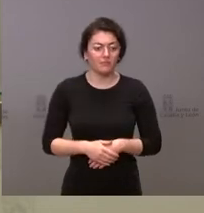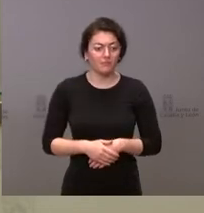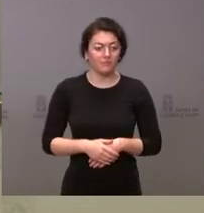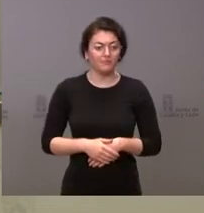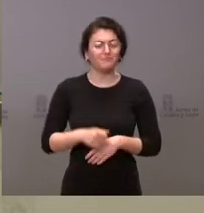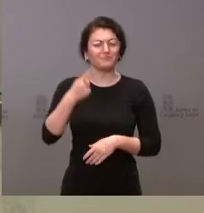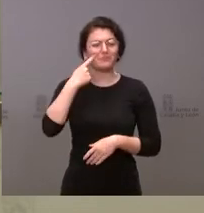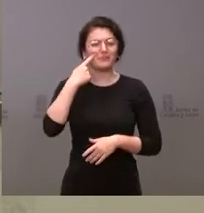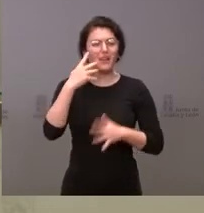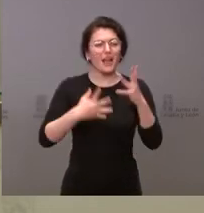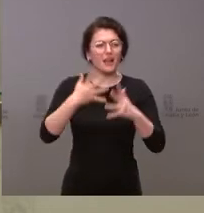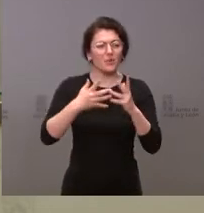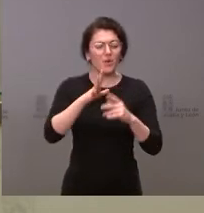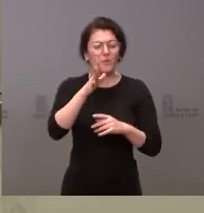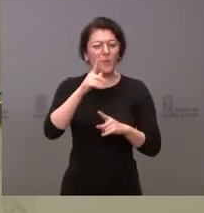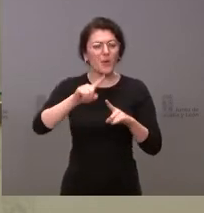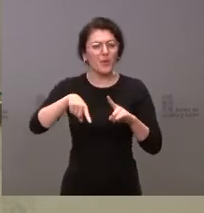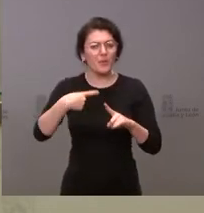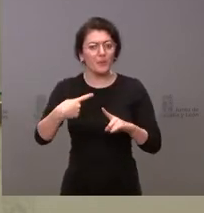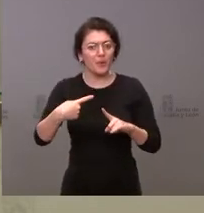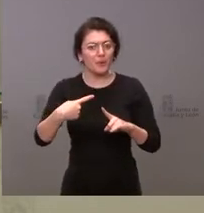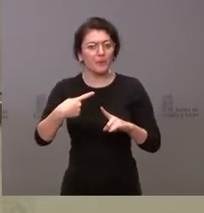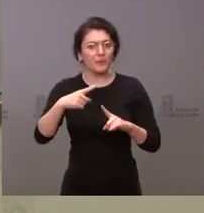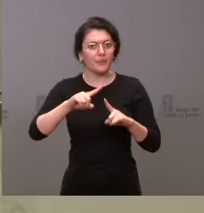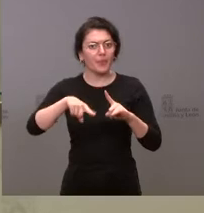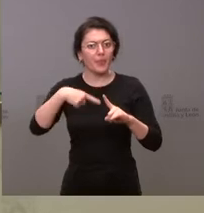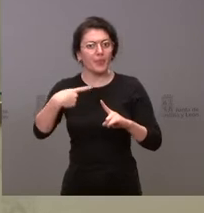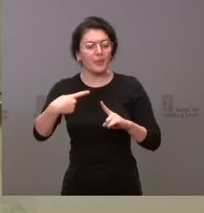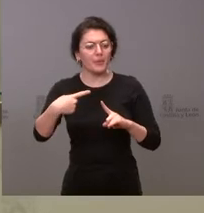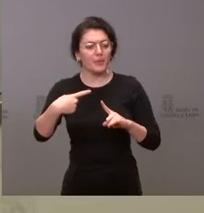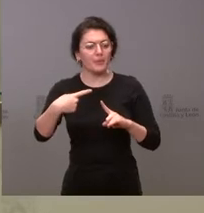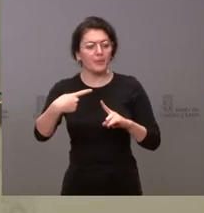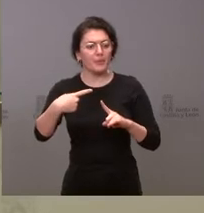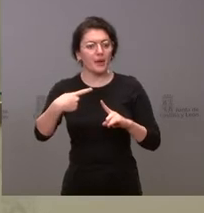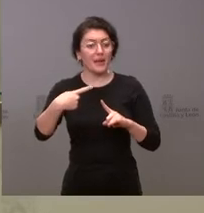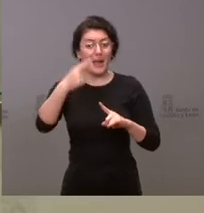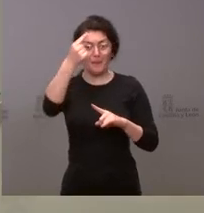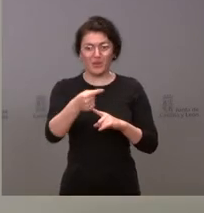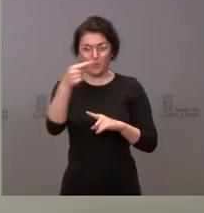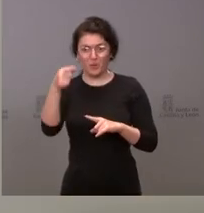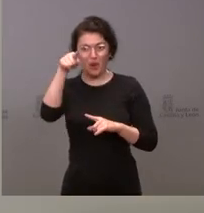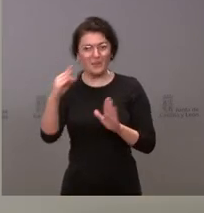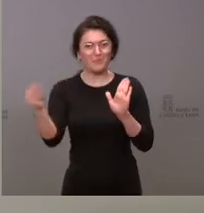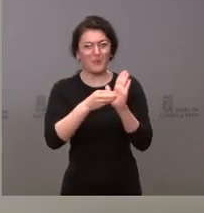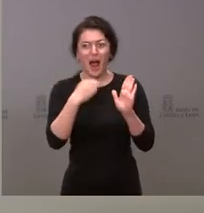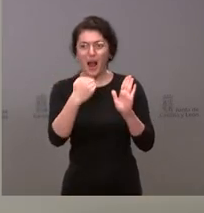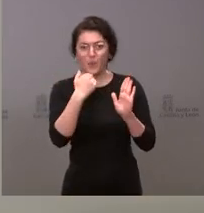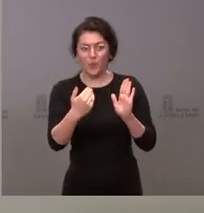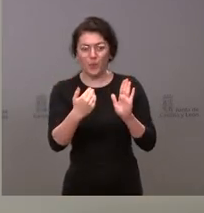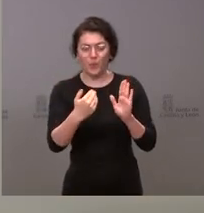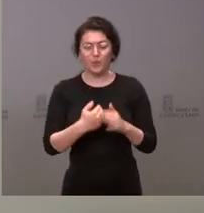se ha calculado porque son luego supongo que aceites presupuestarios bueno pues fíjese si